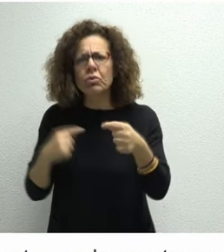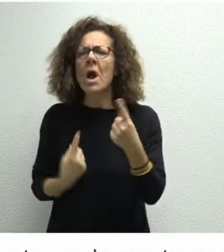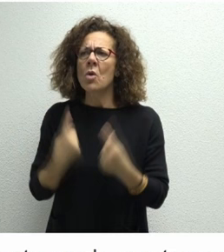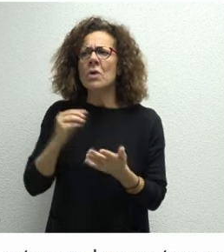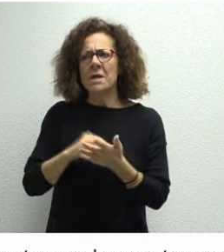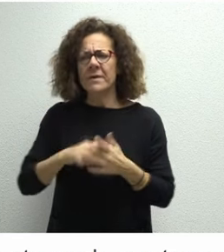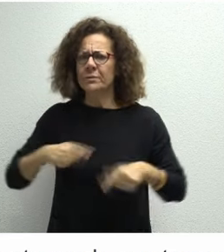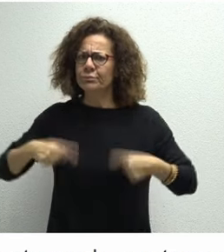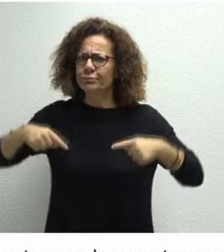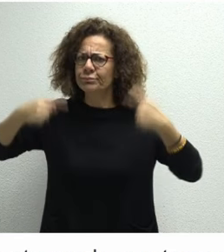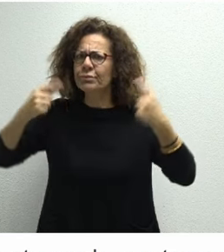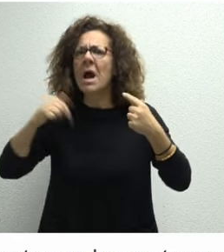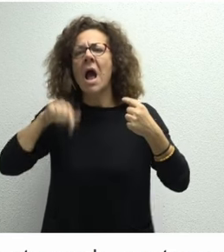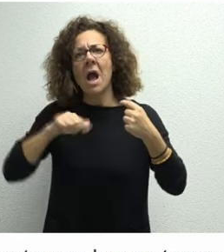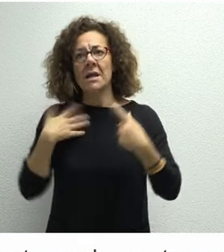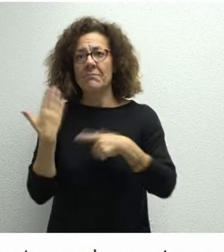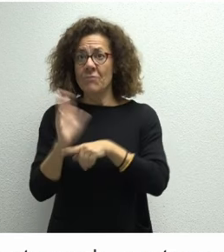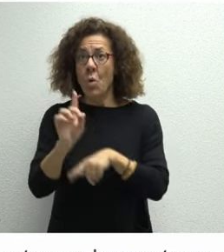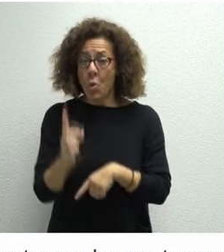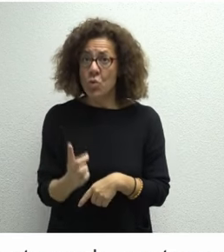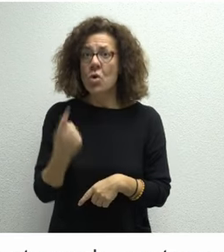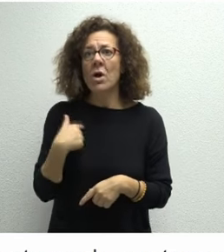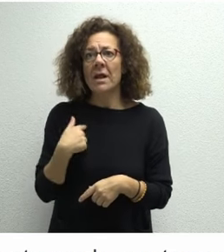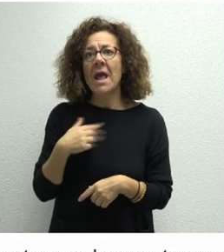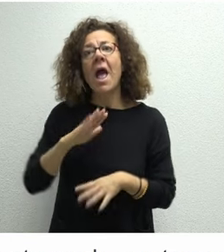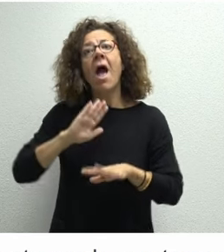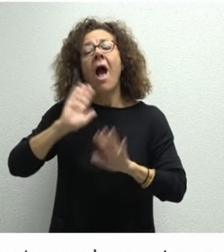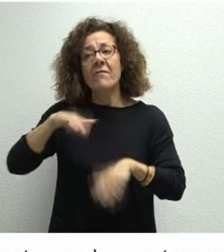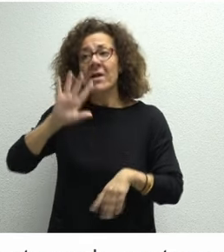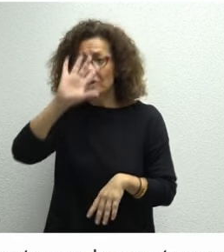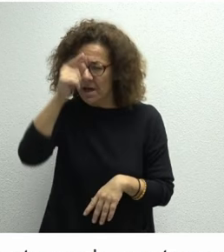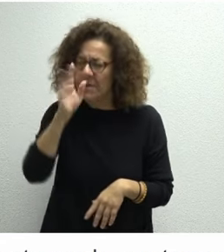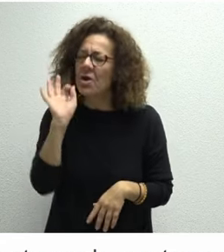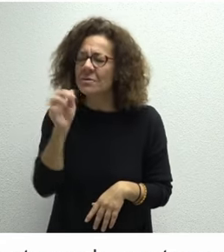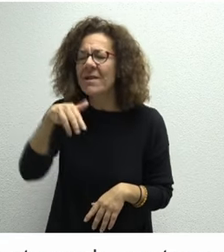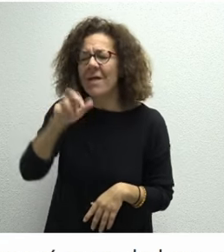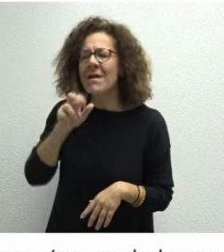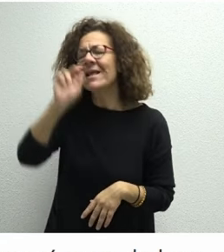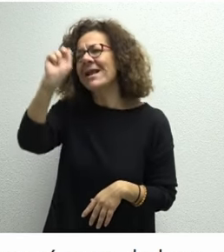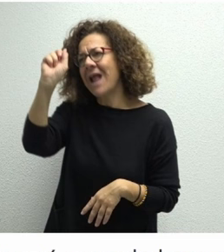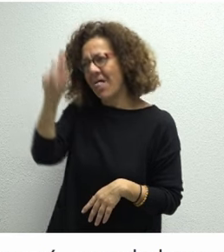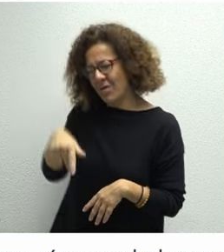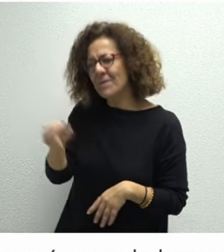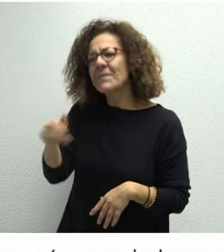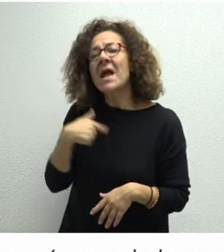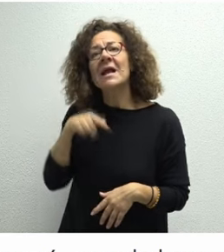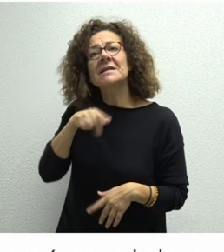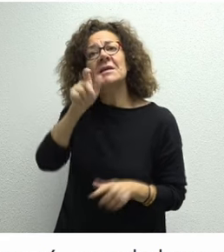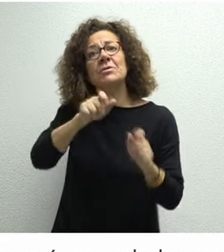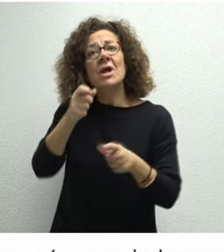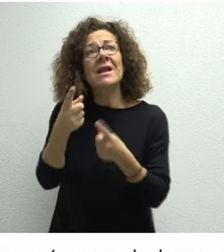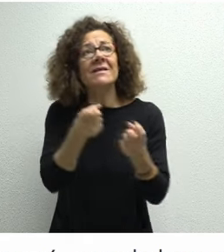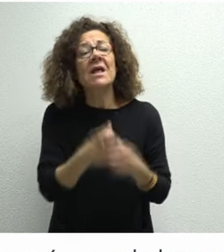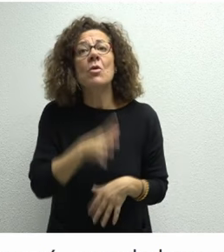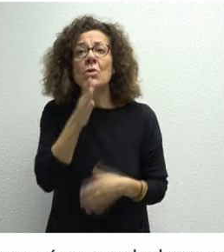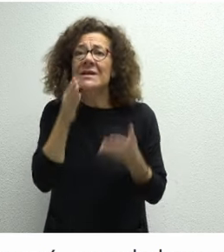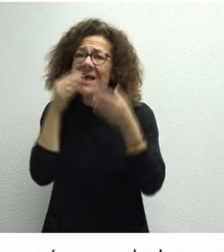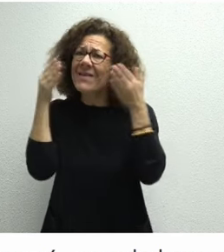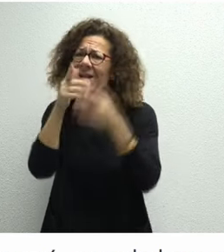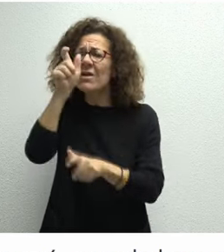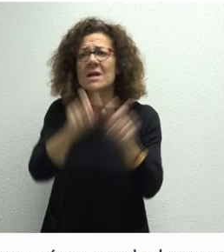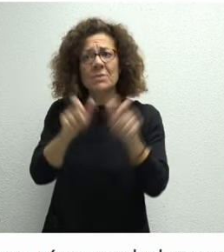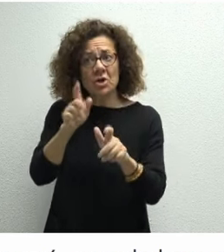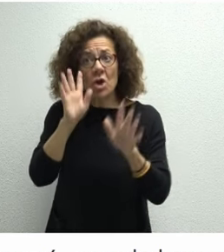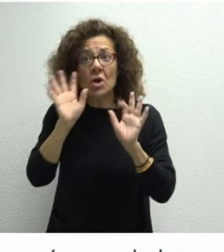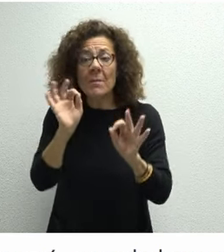discrepantes aquí ha salido uno de ellos que nos hemos arrepentido si Mati lleva razón estas personas conectan con las necesidades porque están centradas las personas por